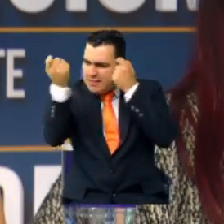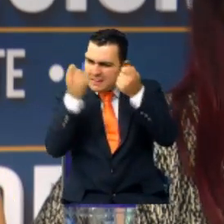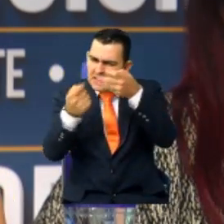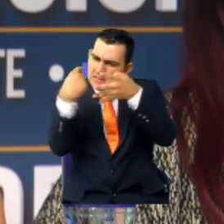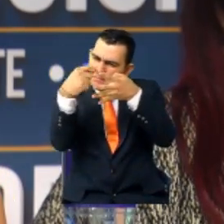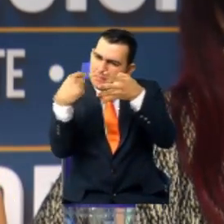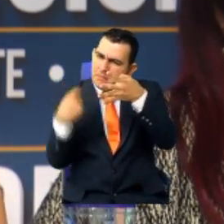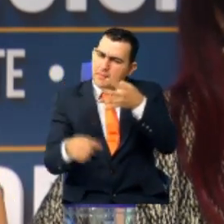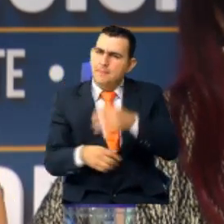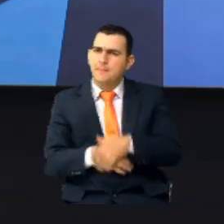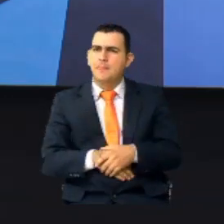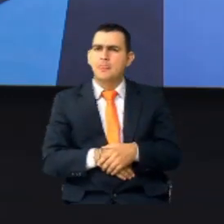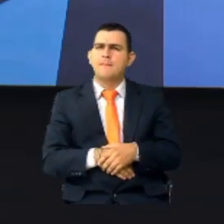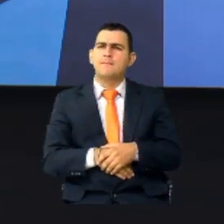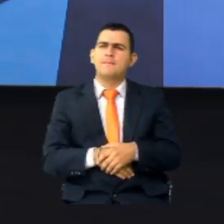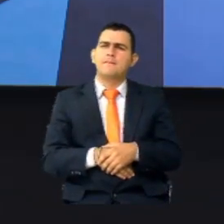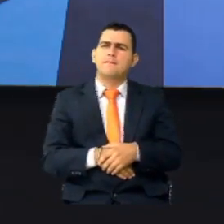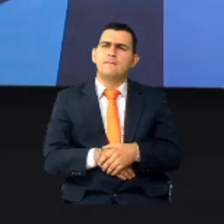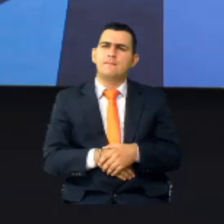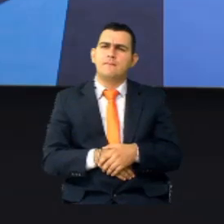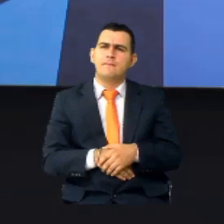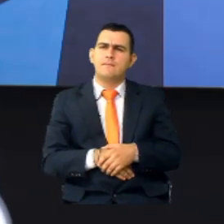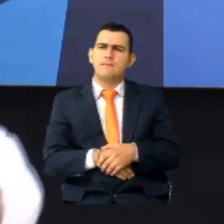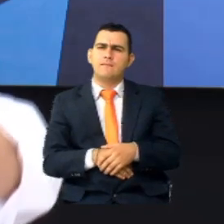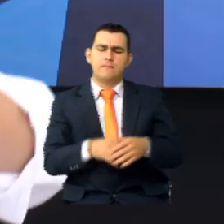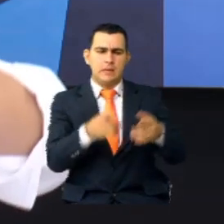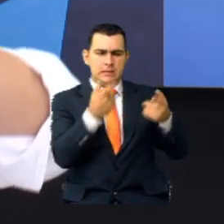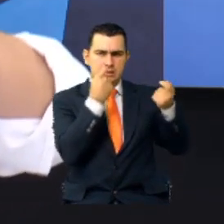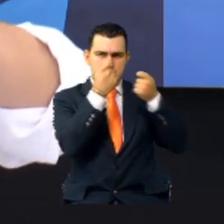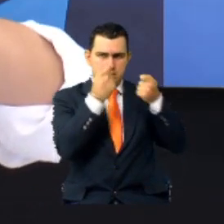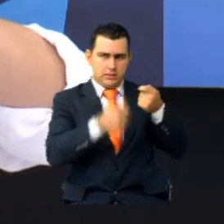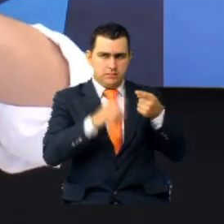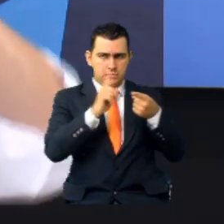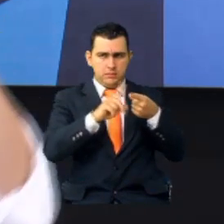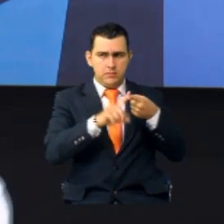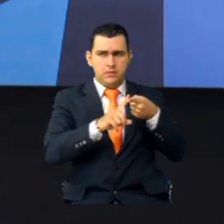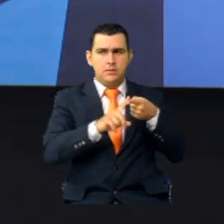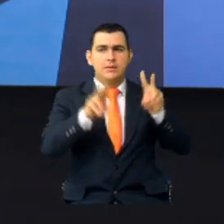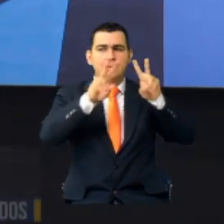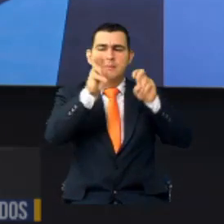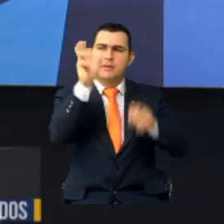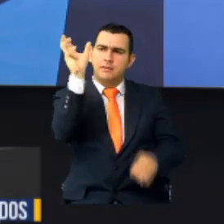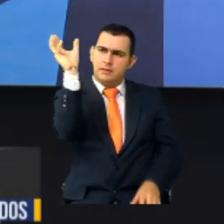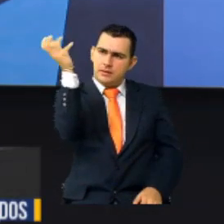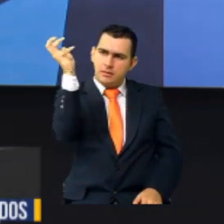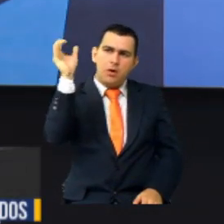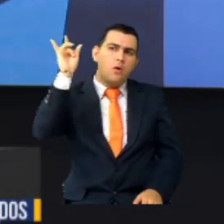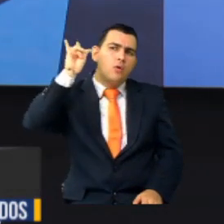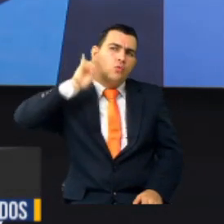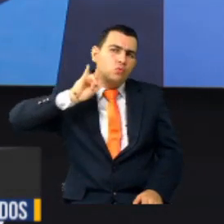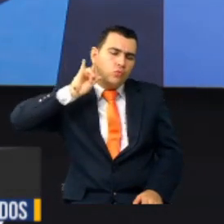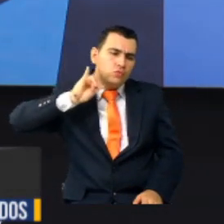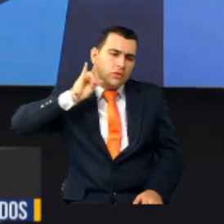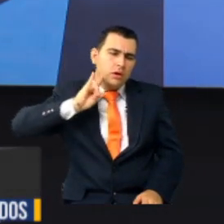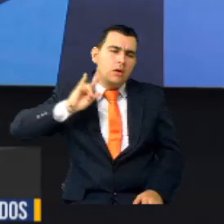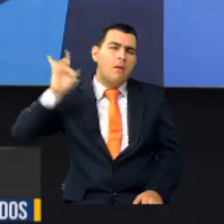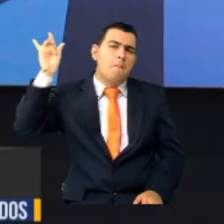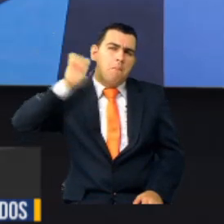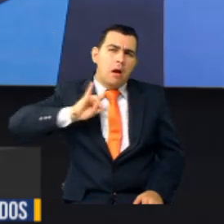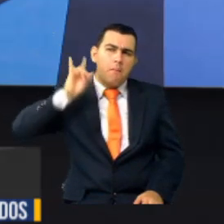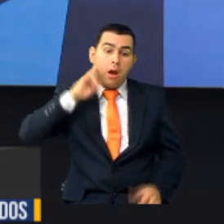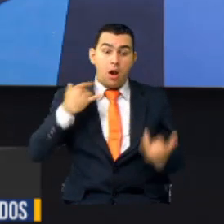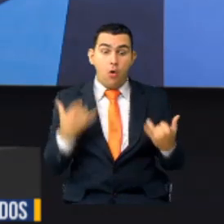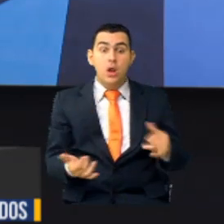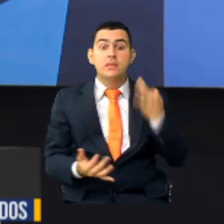estrategias? Bueno, por supuesto le comenté que las estrategias es también el tema de las alarmas sonoras, que actualmente hay dos o tres barrios en toda la ciudad